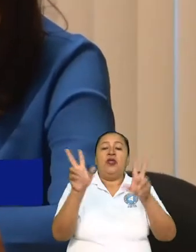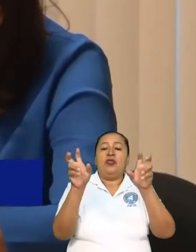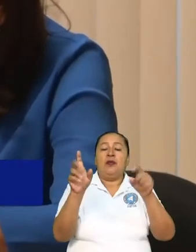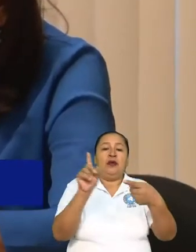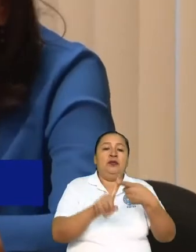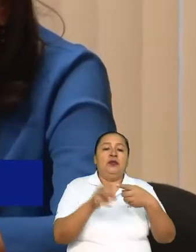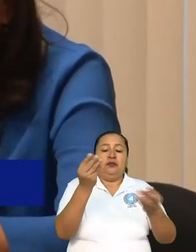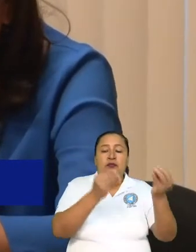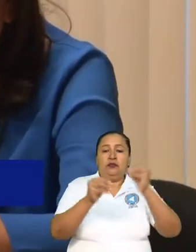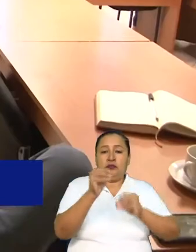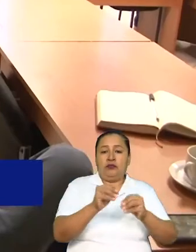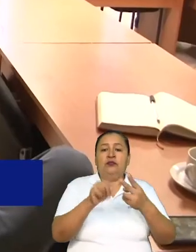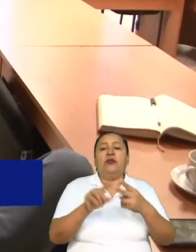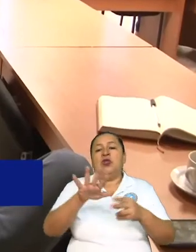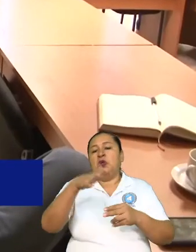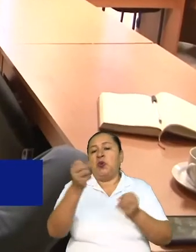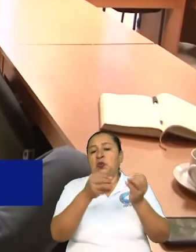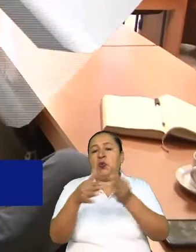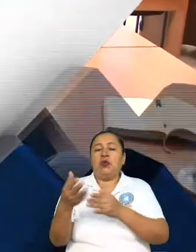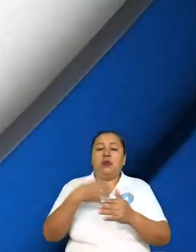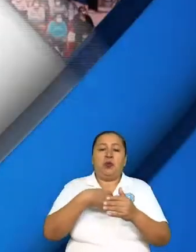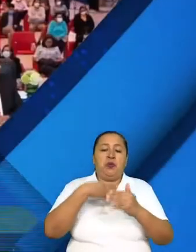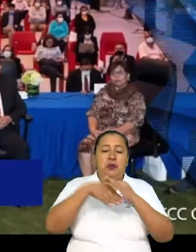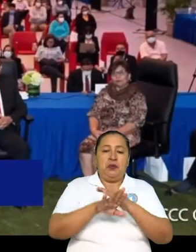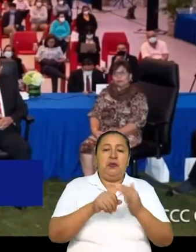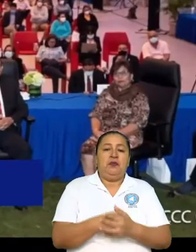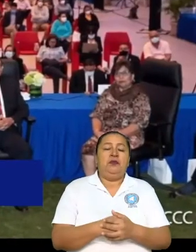materias administrativa y de orden interno.